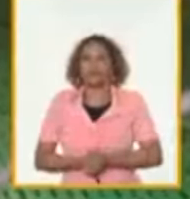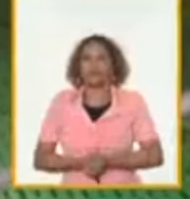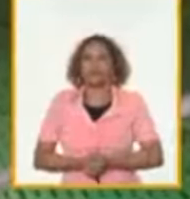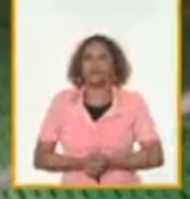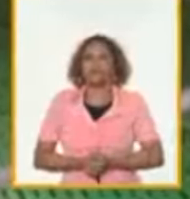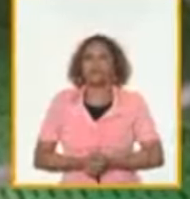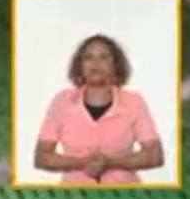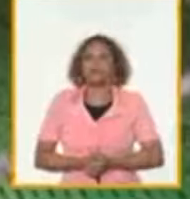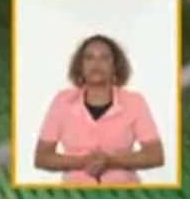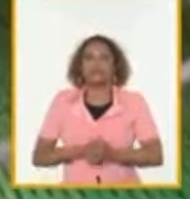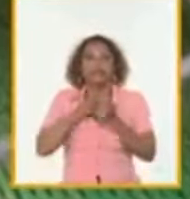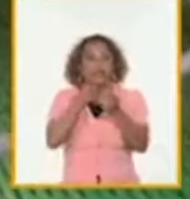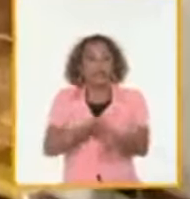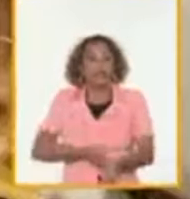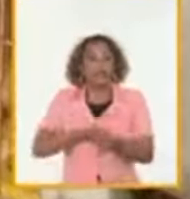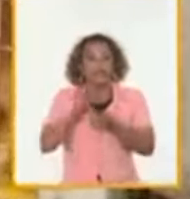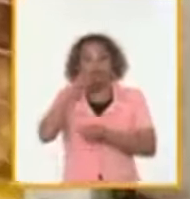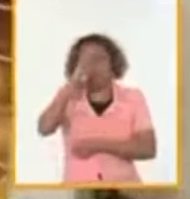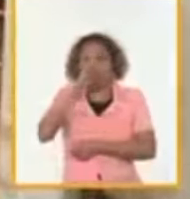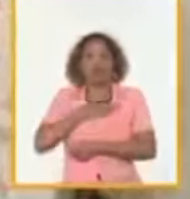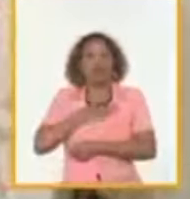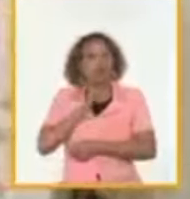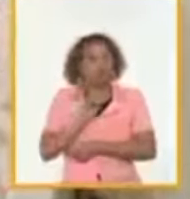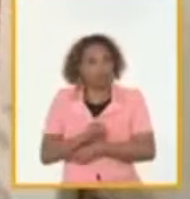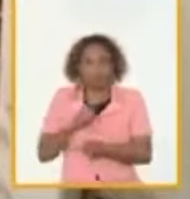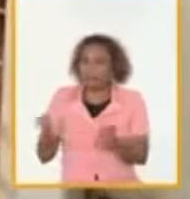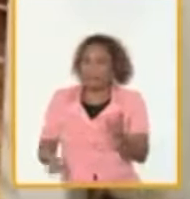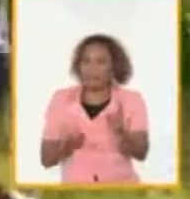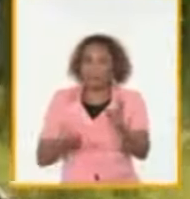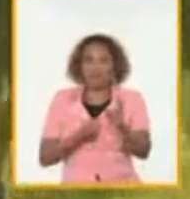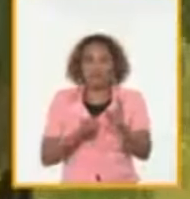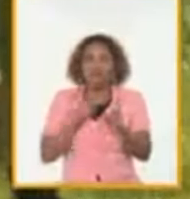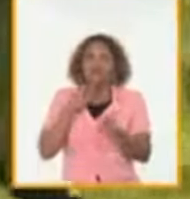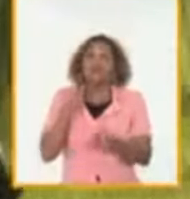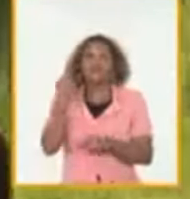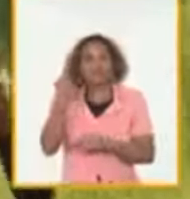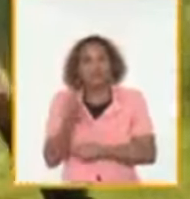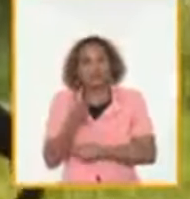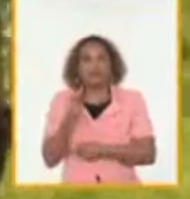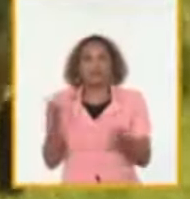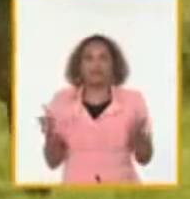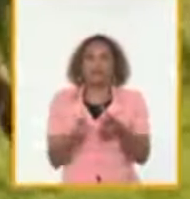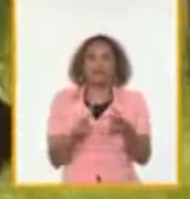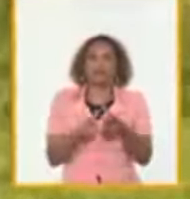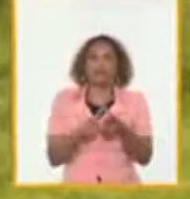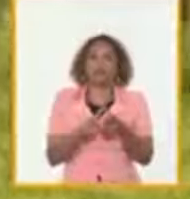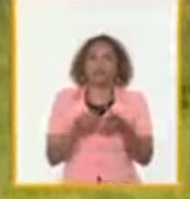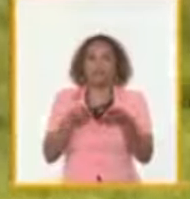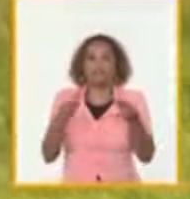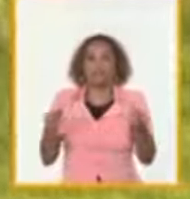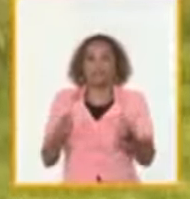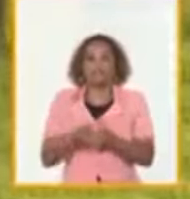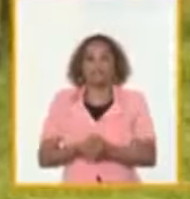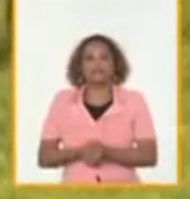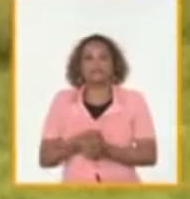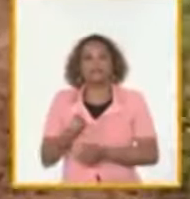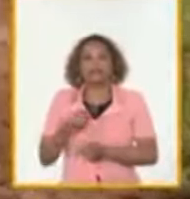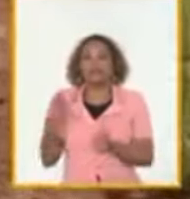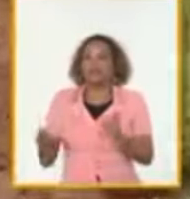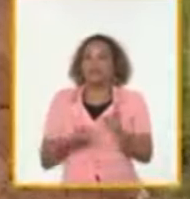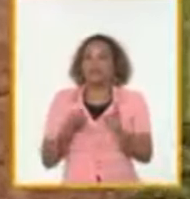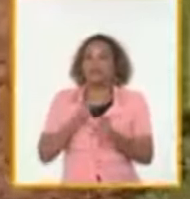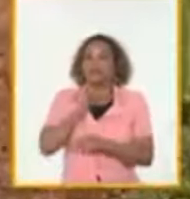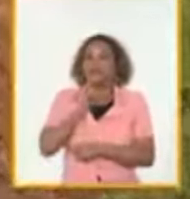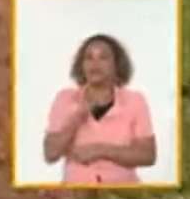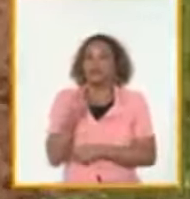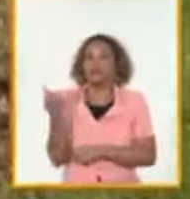tiene la agricultura todo el país que realmente todavía tenemos muy poca muy poco porcentaje de nuestras tierras bajo bajo riesgo y eso crea retos para todos